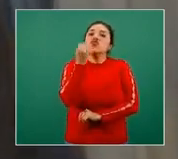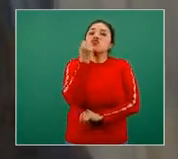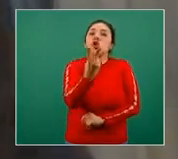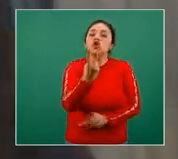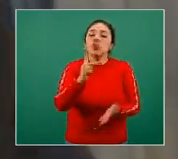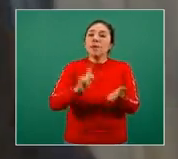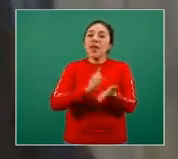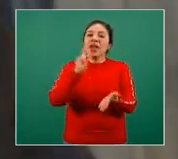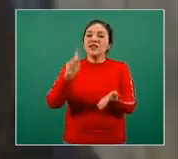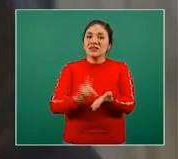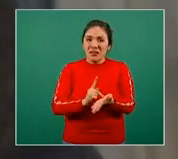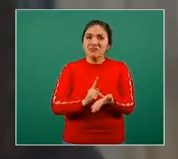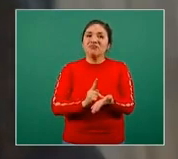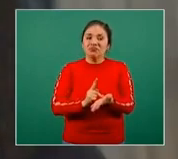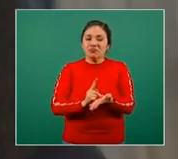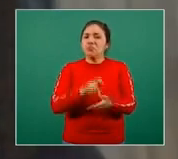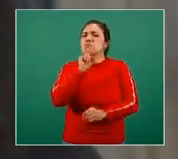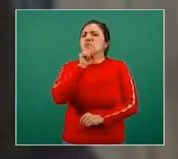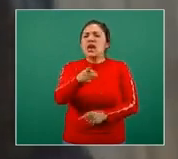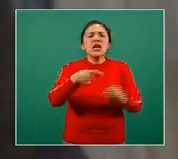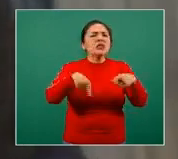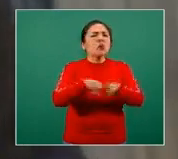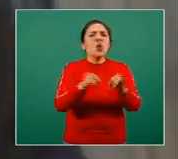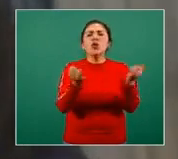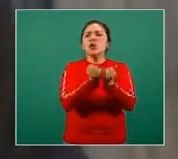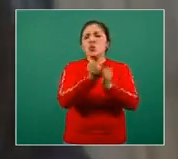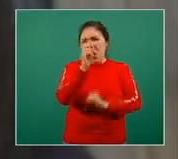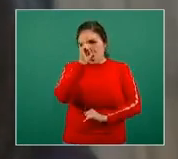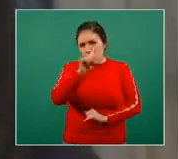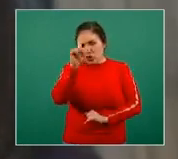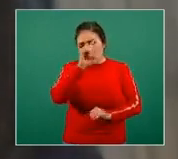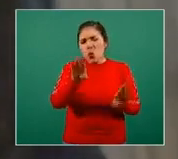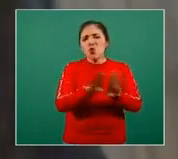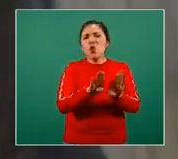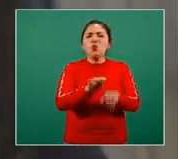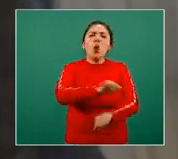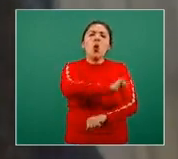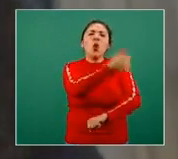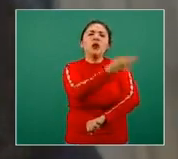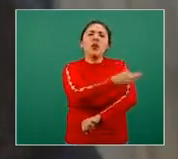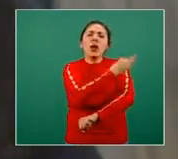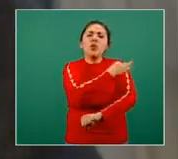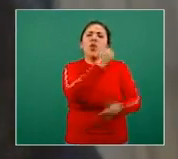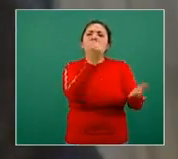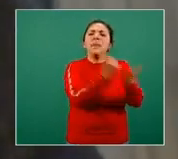dosis, lo mismo que recomendamos con la vacuna de